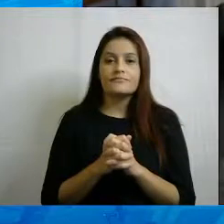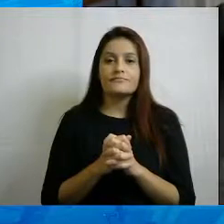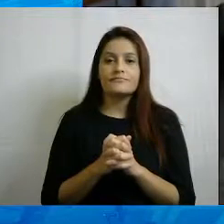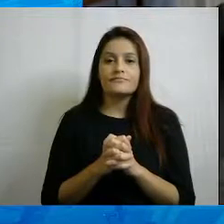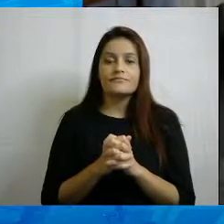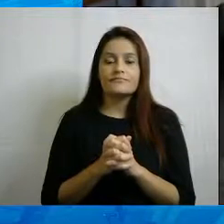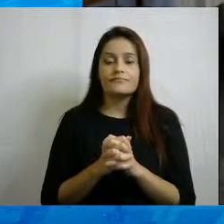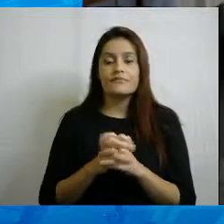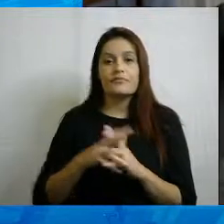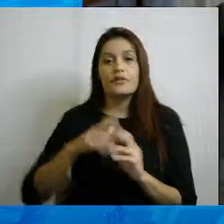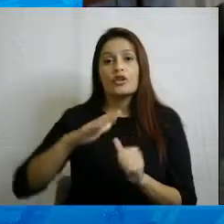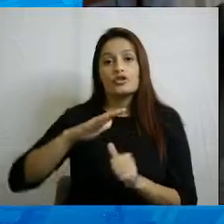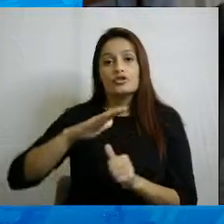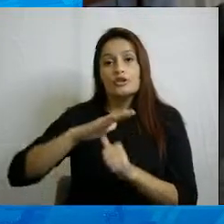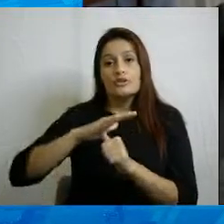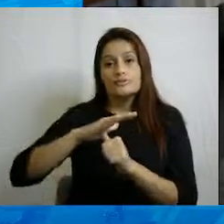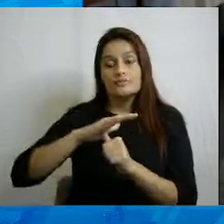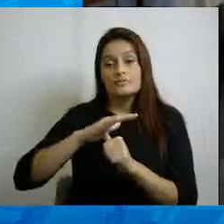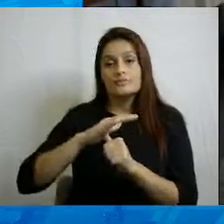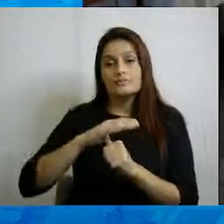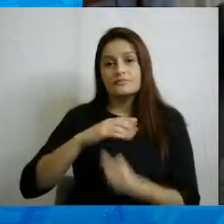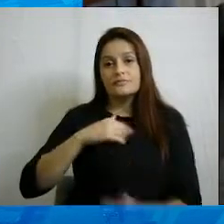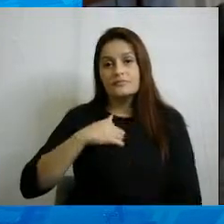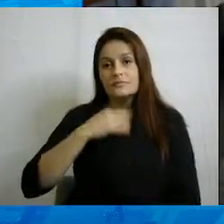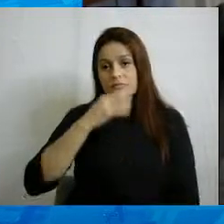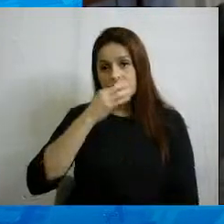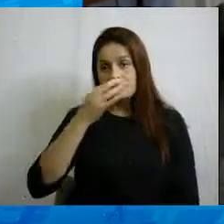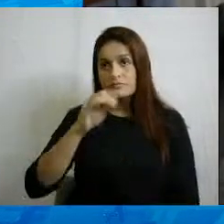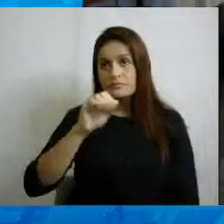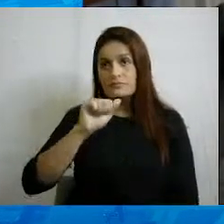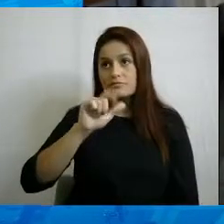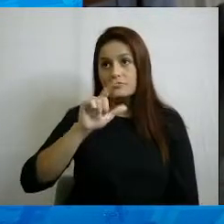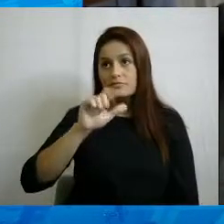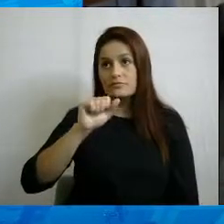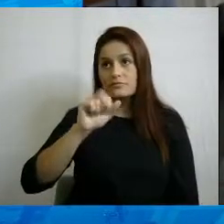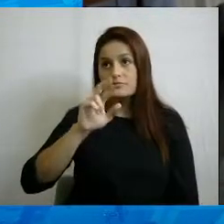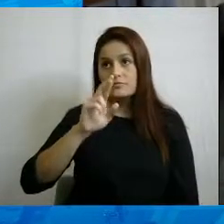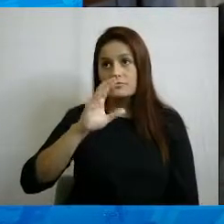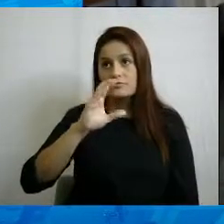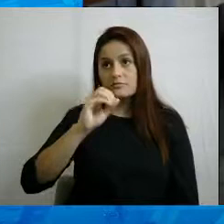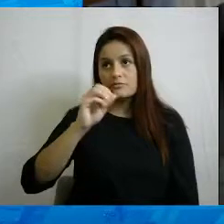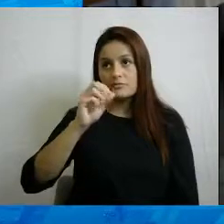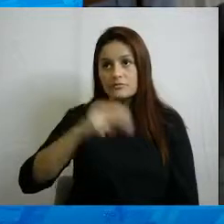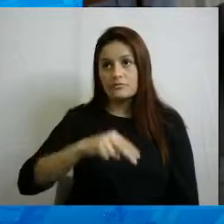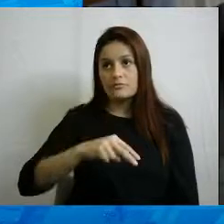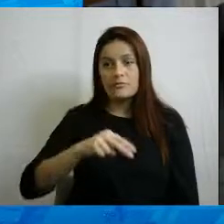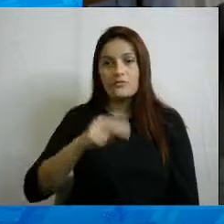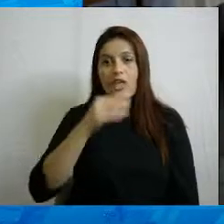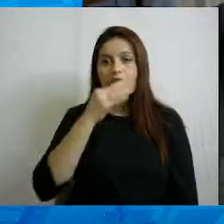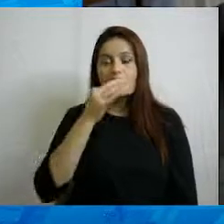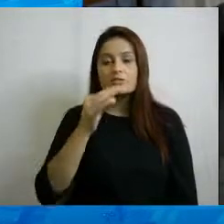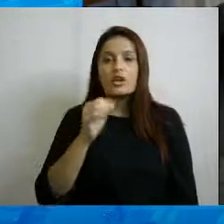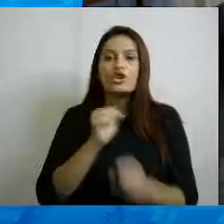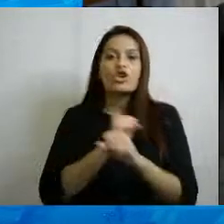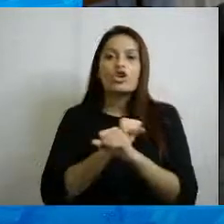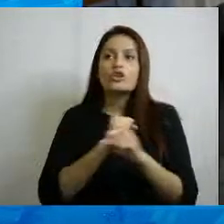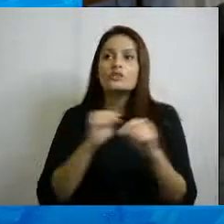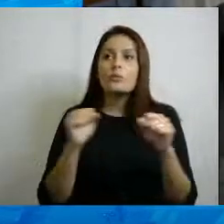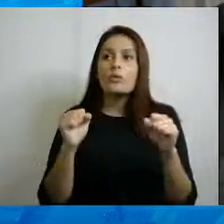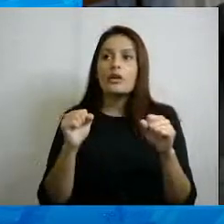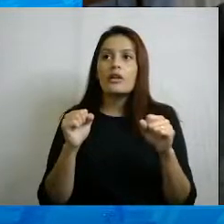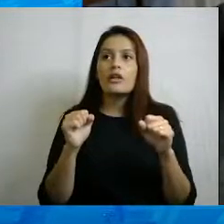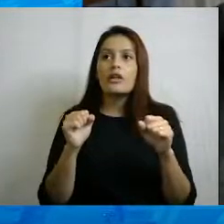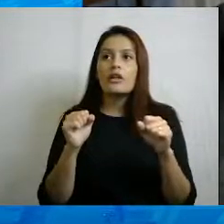El tema que yo le pediría al colega Alarcón, que no digamos públicamente que se puede solucionar, porque si no van a seguir vendiendo,